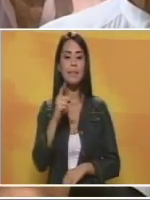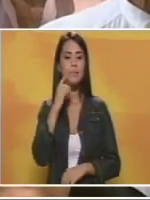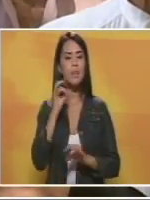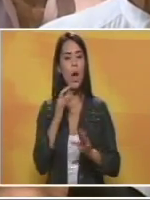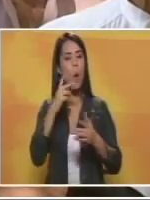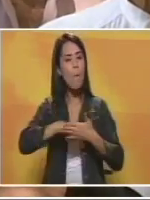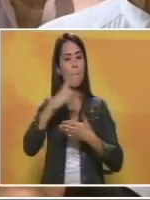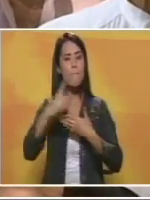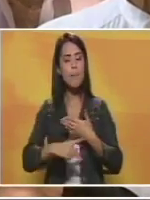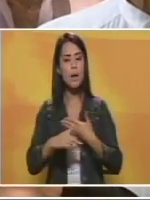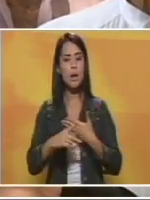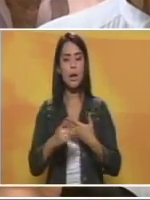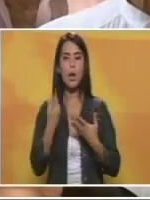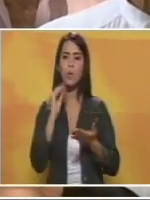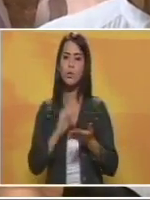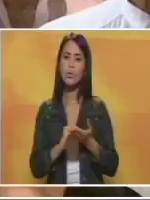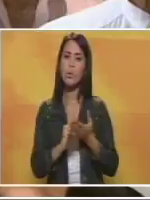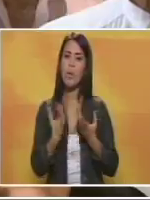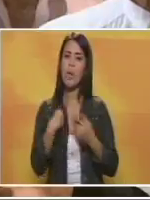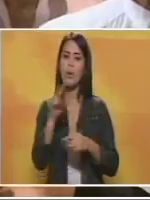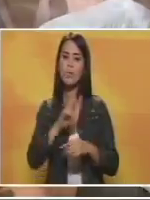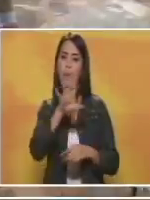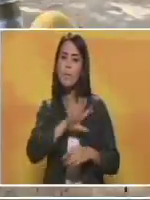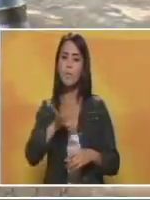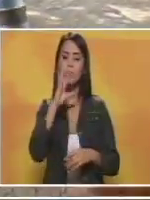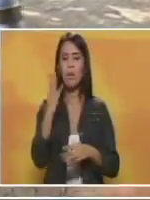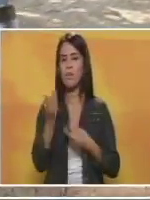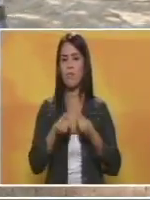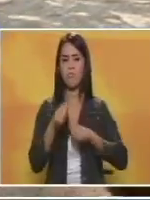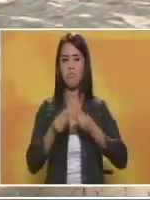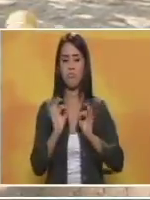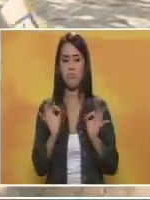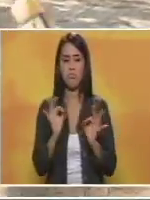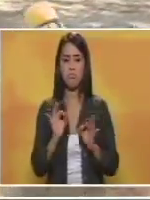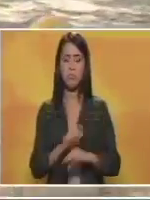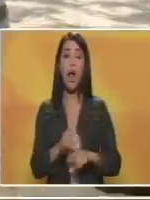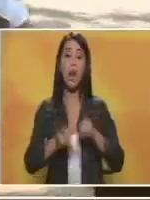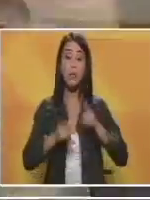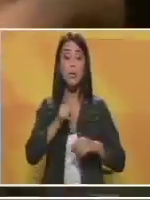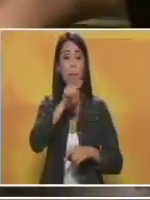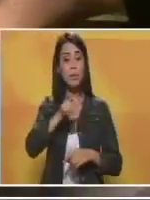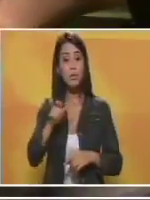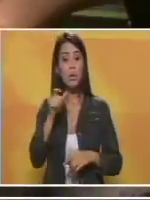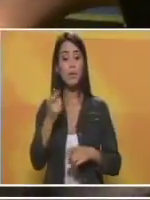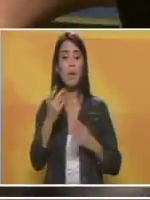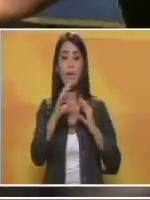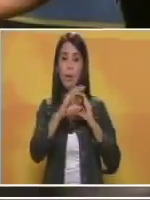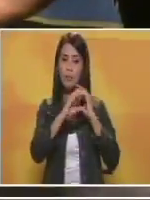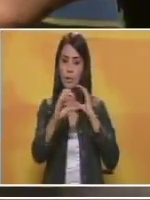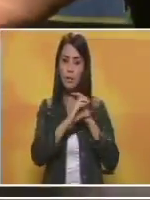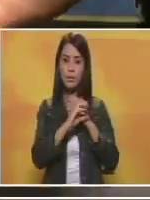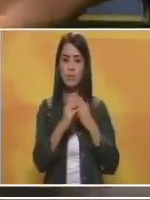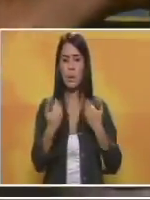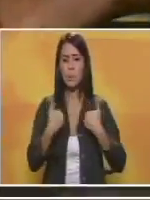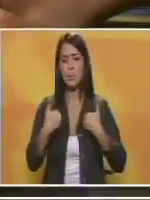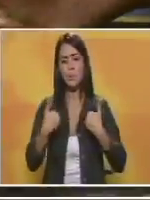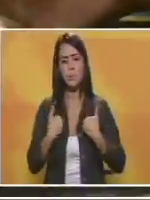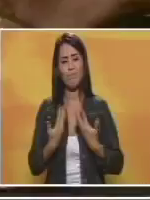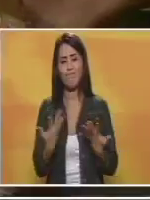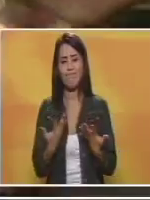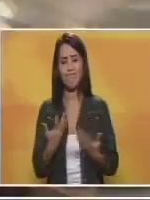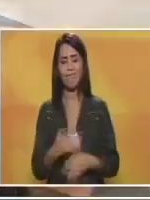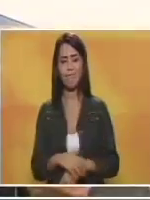plan de contingencia que opere en todo el país, y eso no se está haciendo, ¿no? Algunos usuarios del transporte público también plantearon quejas muy